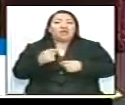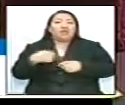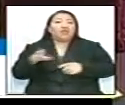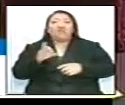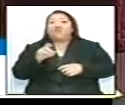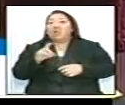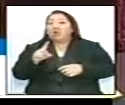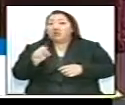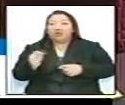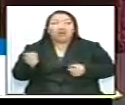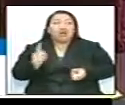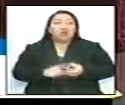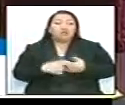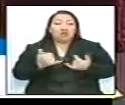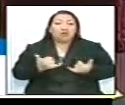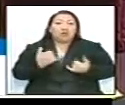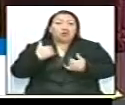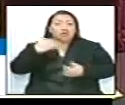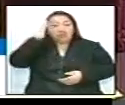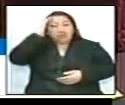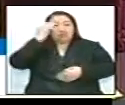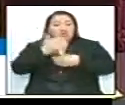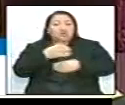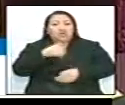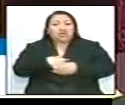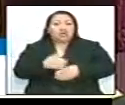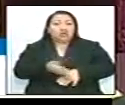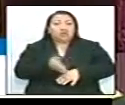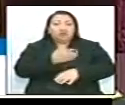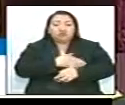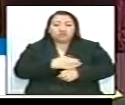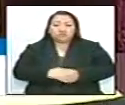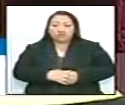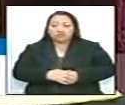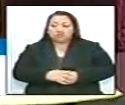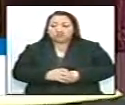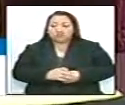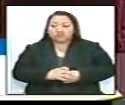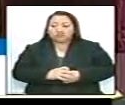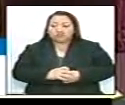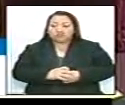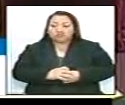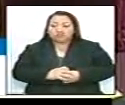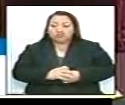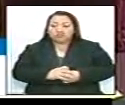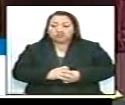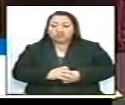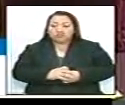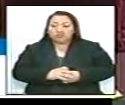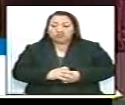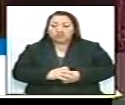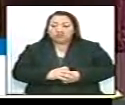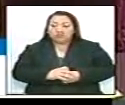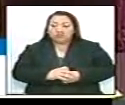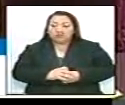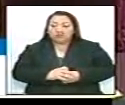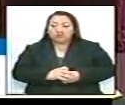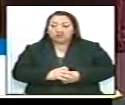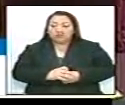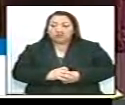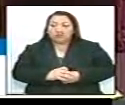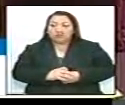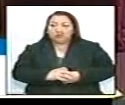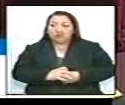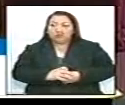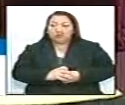fraude. Hasta ahora que yo sepa, las elecciones pasadas de gobiernos locales y regionales, no